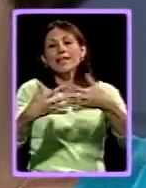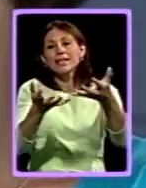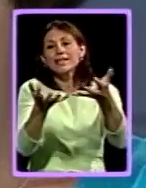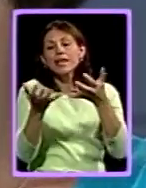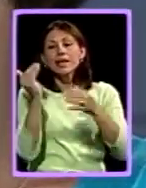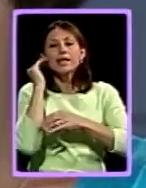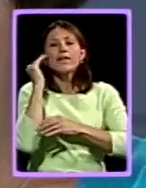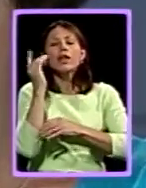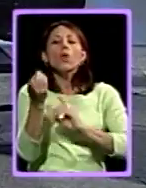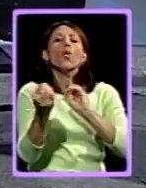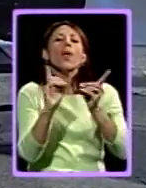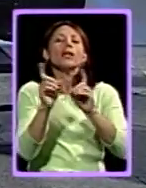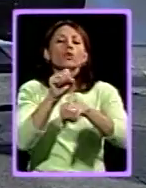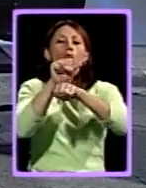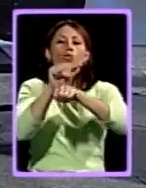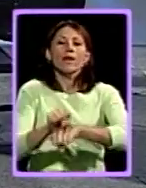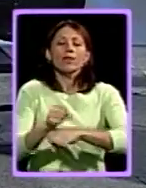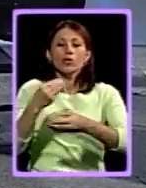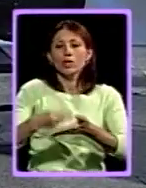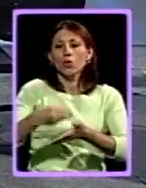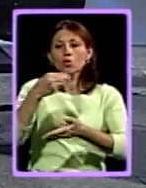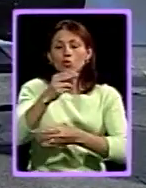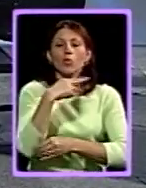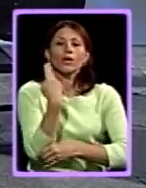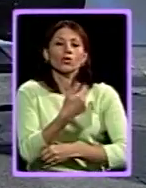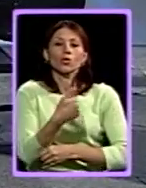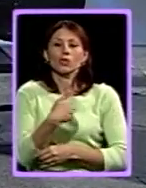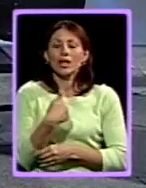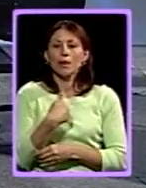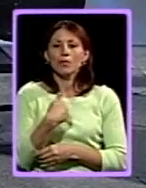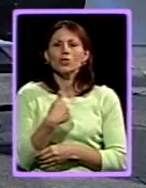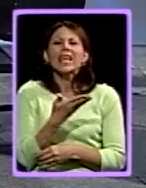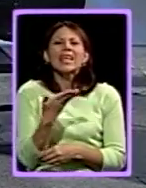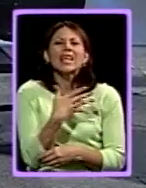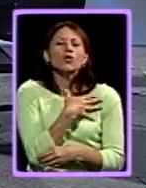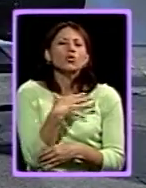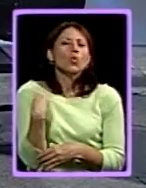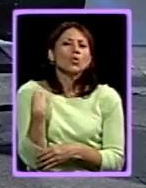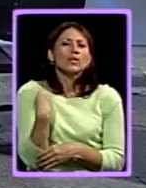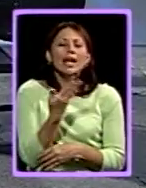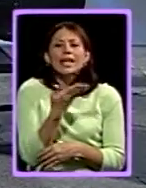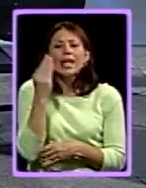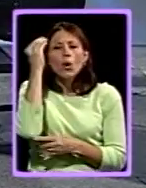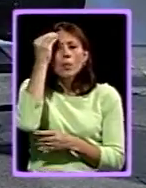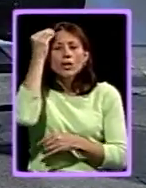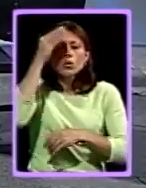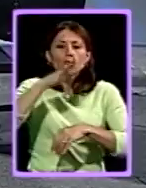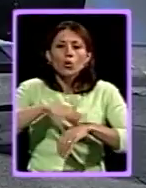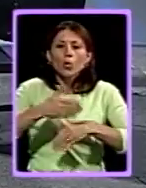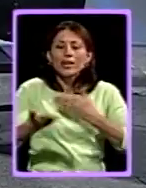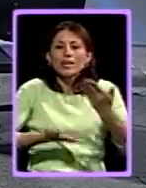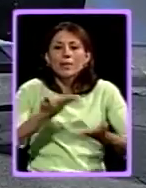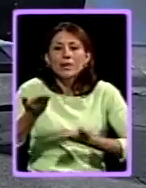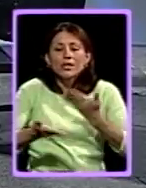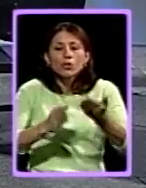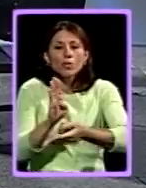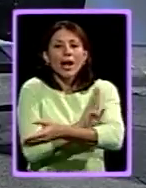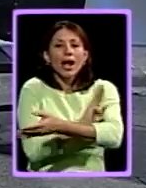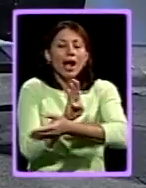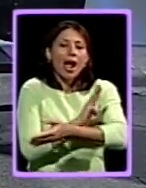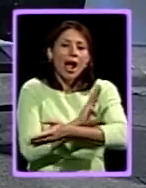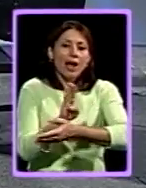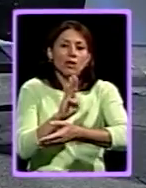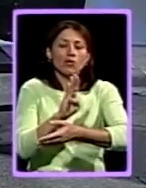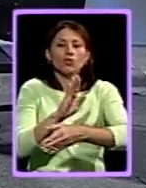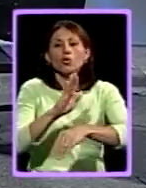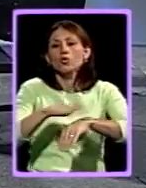son los hábitos de consumo que tenemos, qué es lo que nos gusta, qué opinamos sobre las instituciones, sobre los servicios, por ejemplo, los servicios bancarios que nos